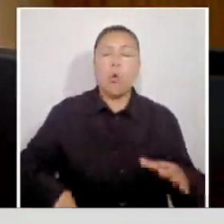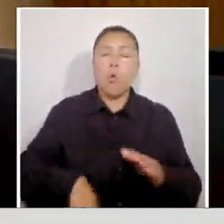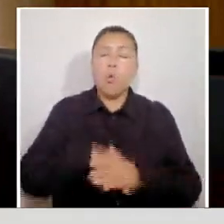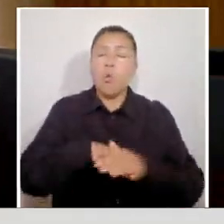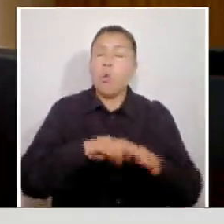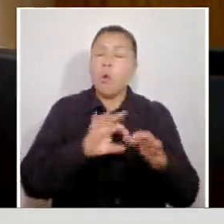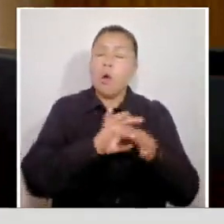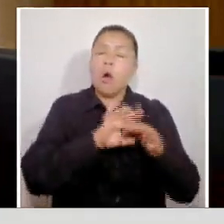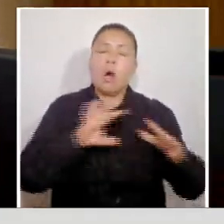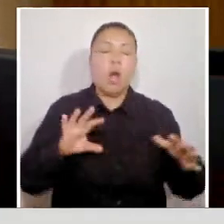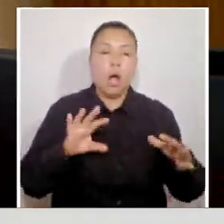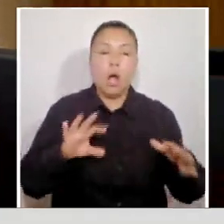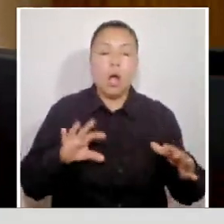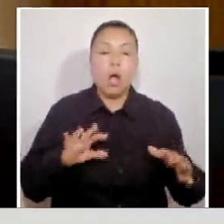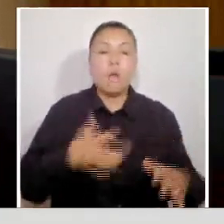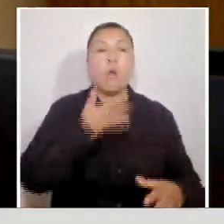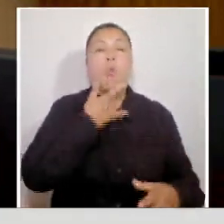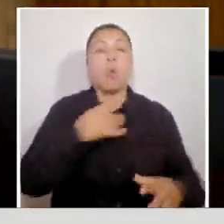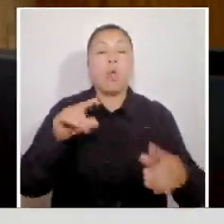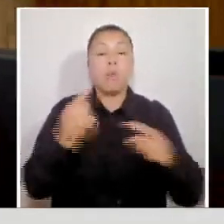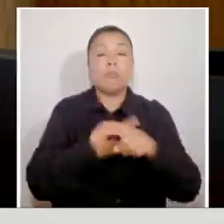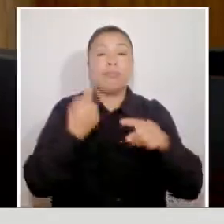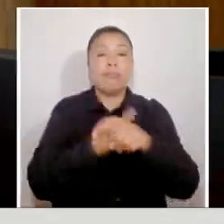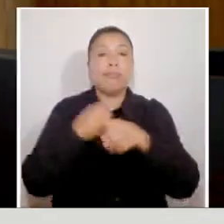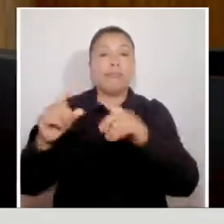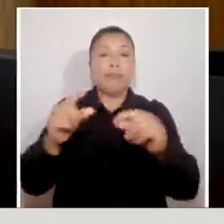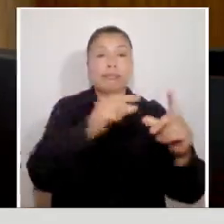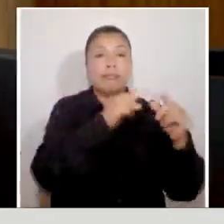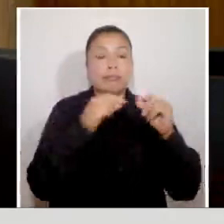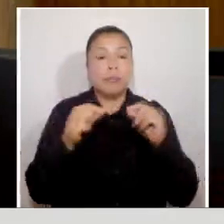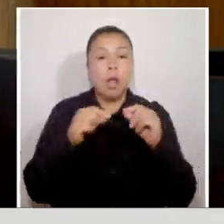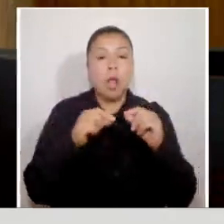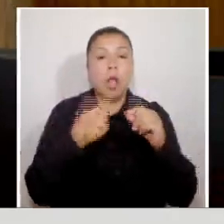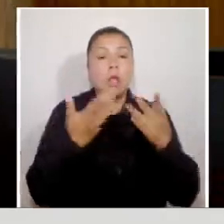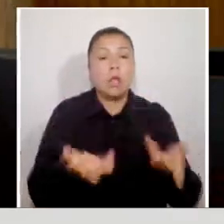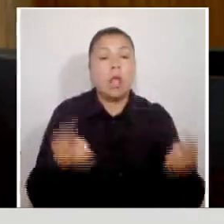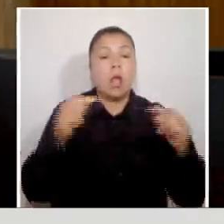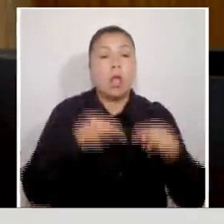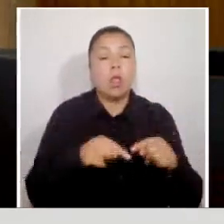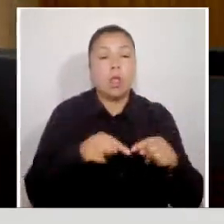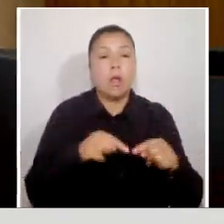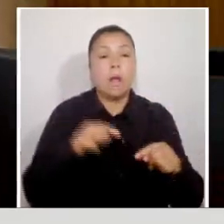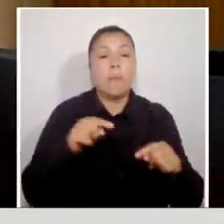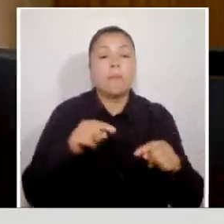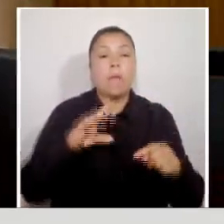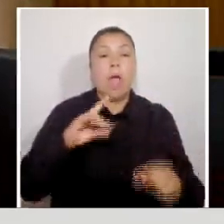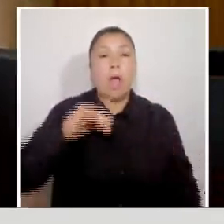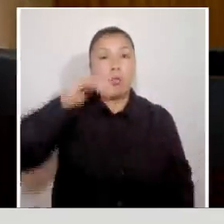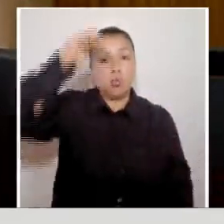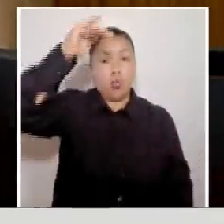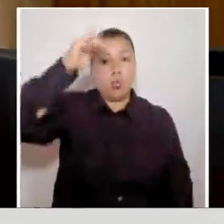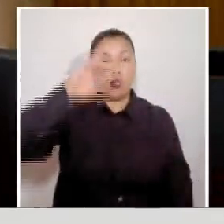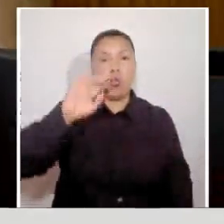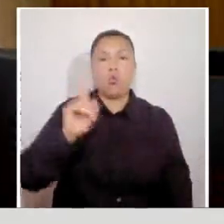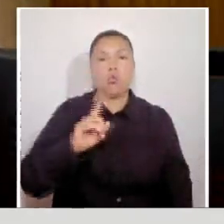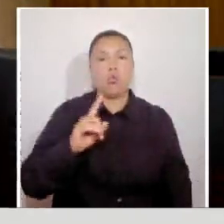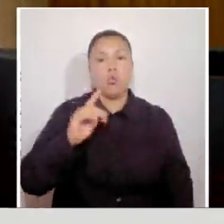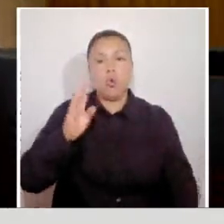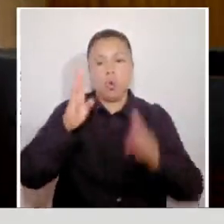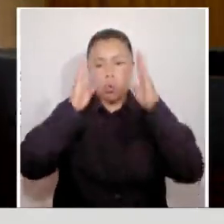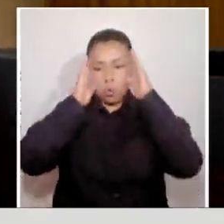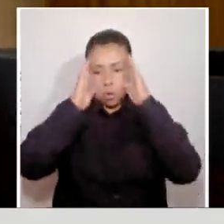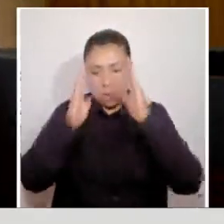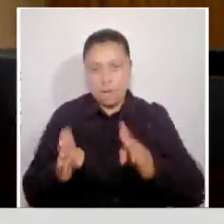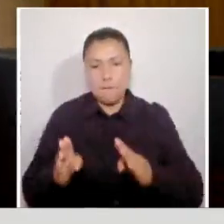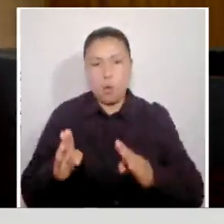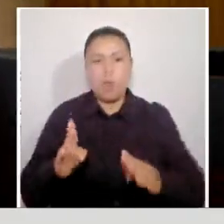porque la discusión acá se está dando desde una perspectiva adultocéntrica No desde la perspectiva de